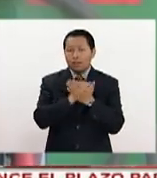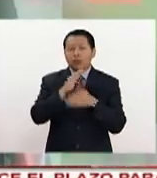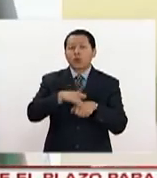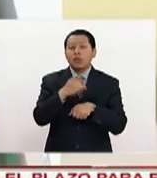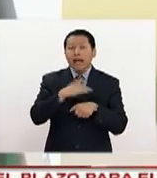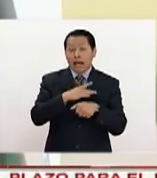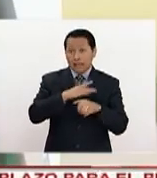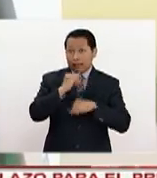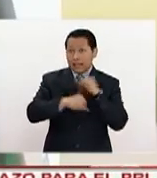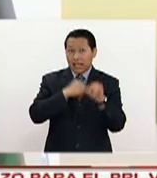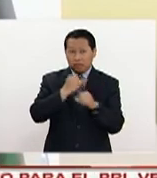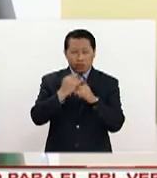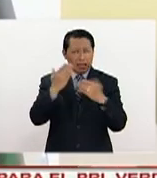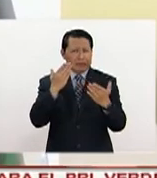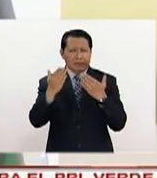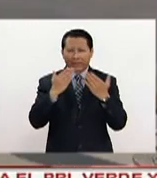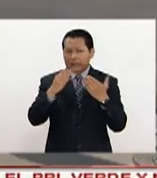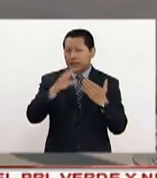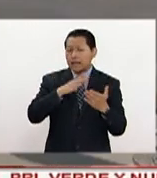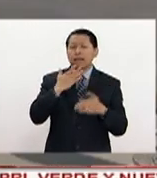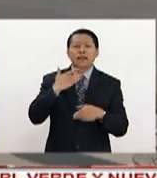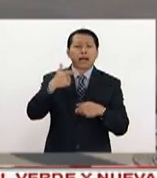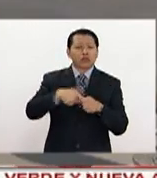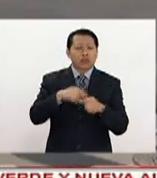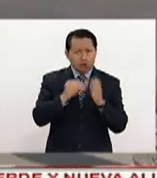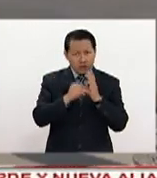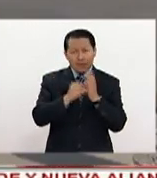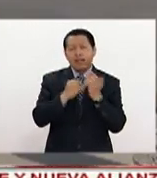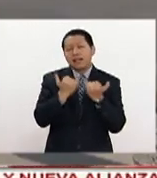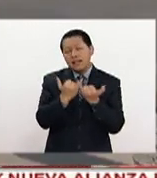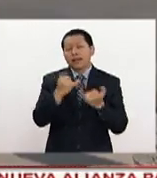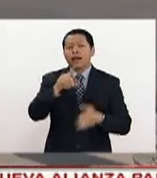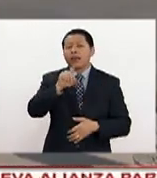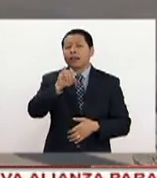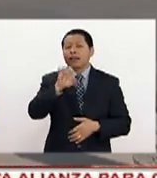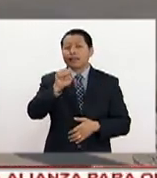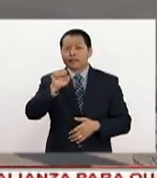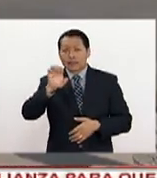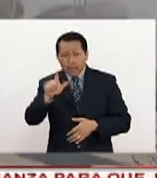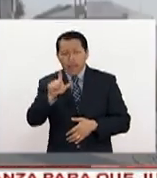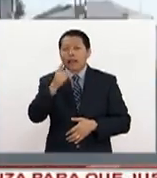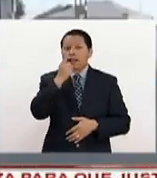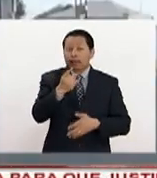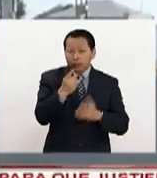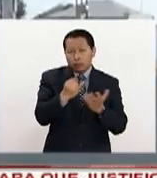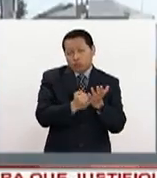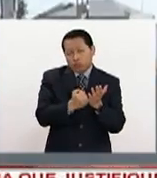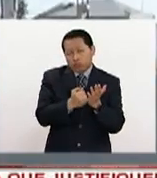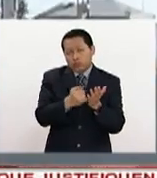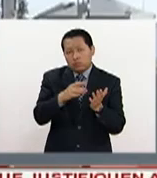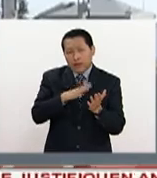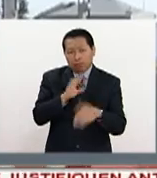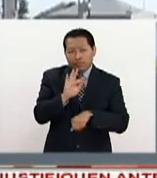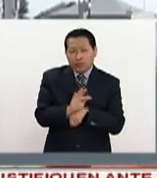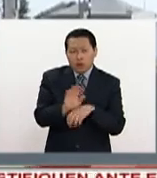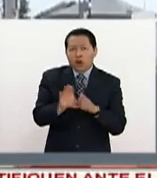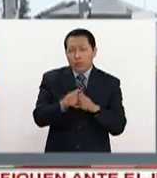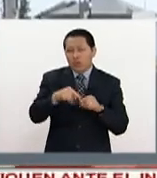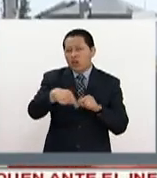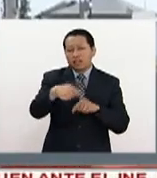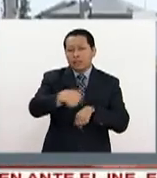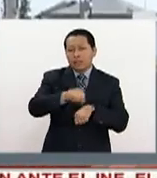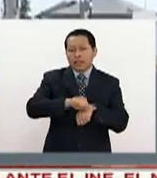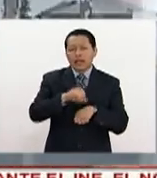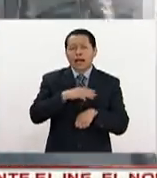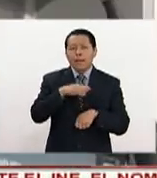variaciones internacionales en los precios de las gasolinas y el diésel. Precisó que el estímulo fiscal durante esta semana para la gasolina magna será